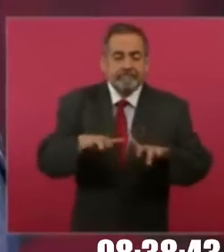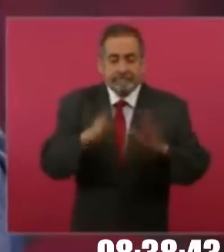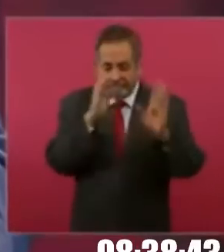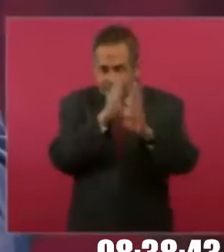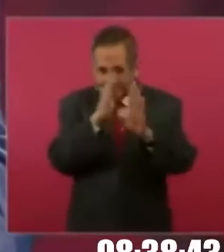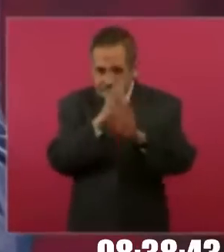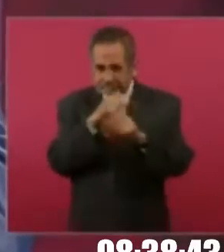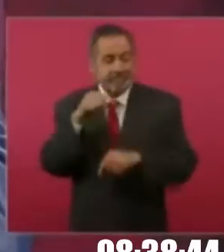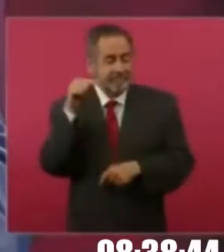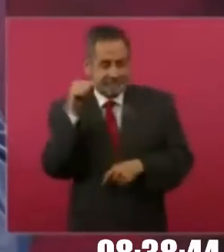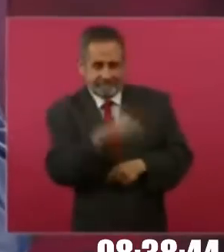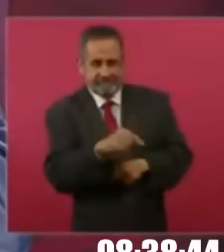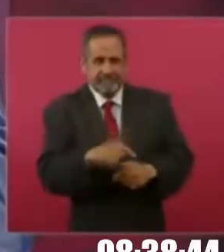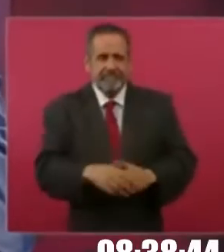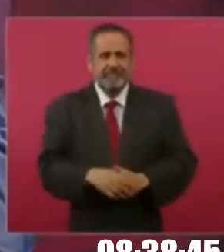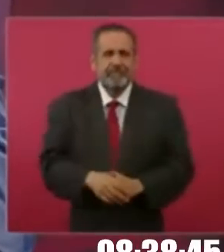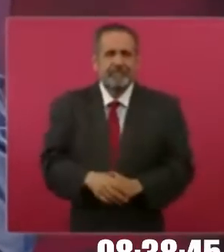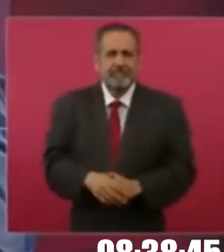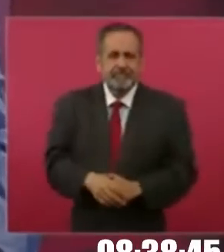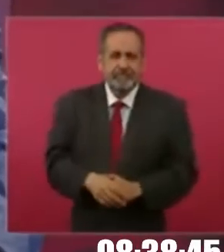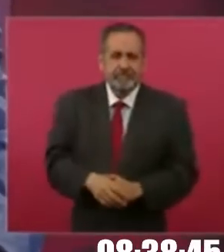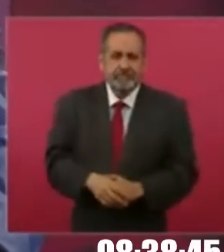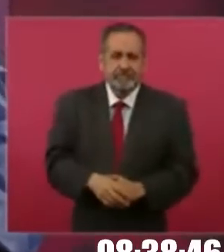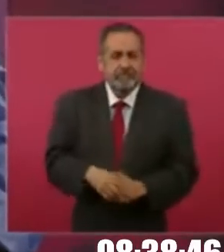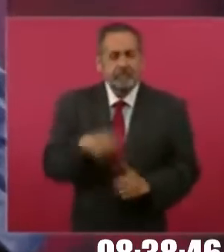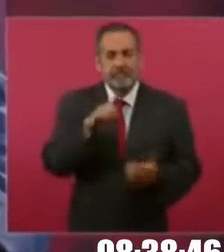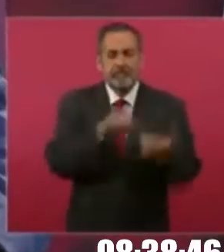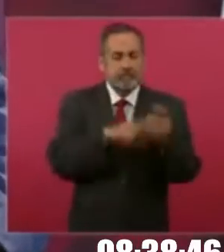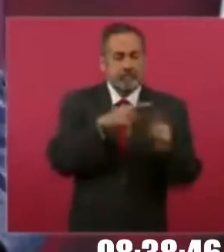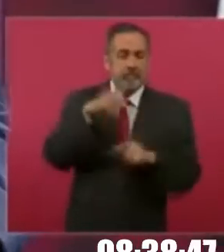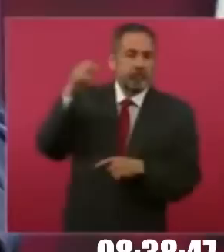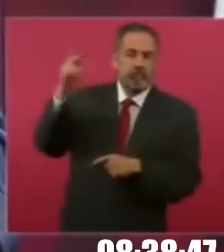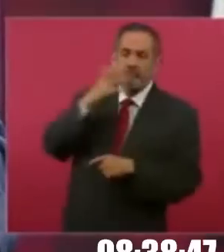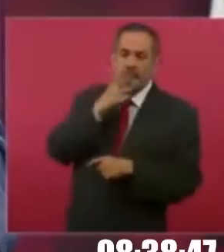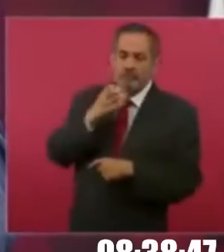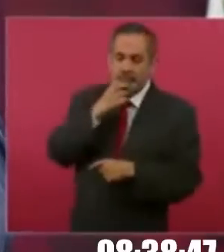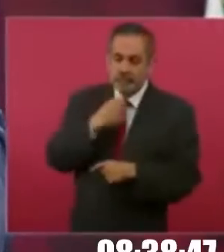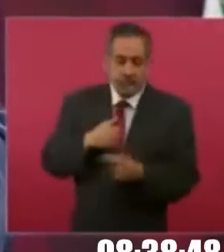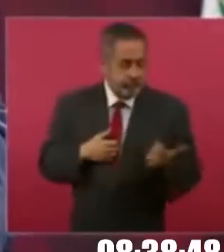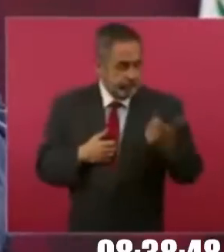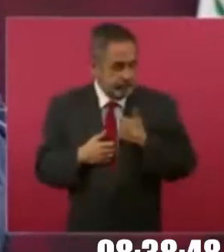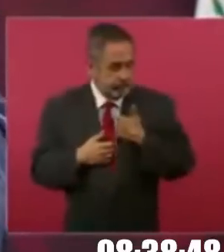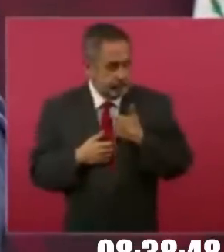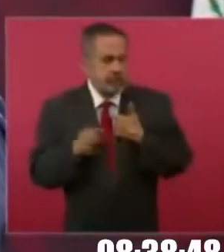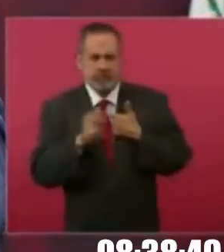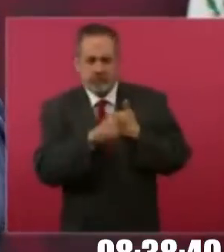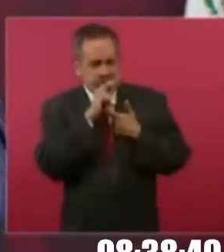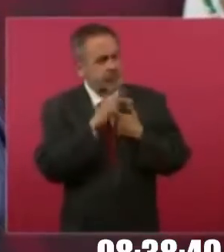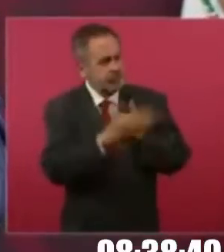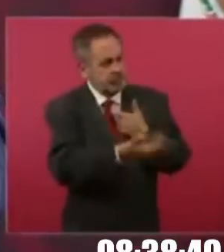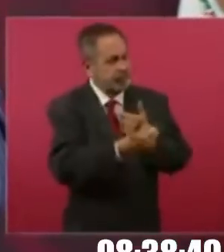sí de espionaje que son de Israel y eso